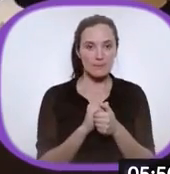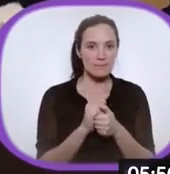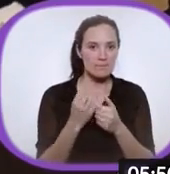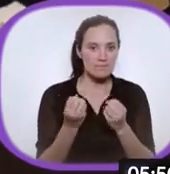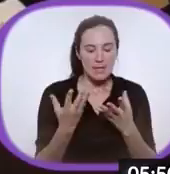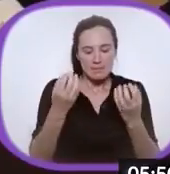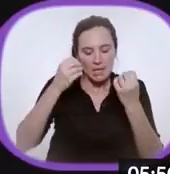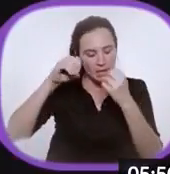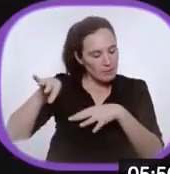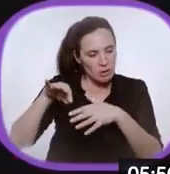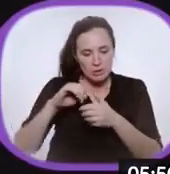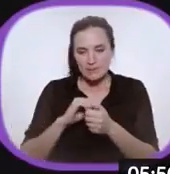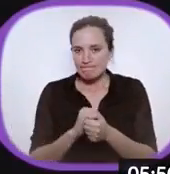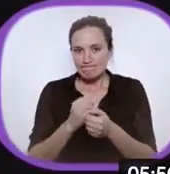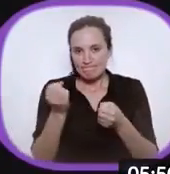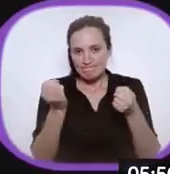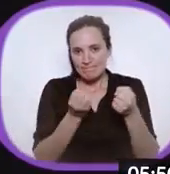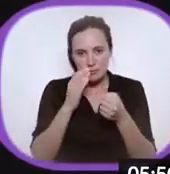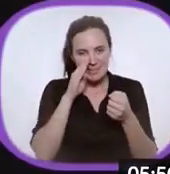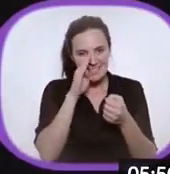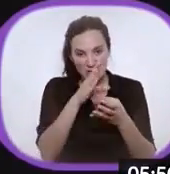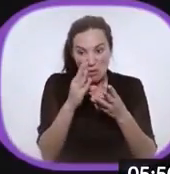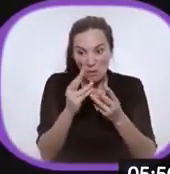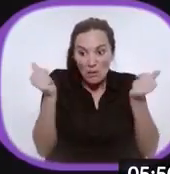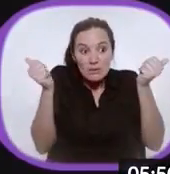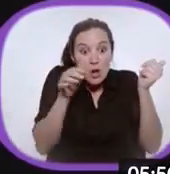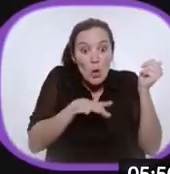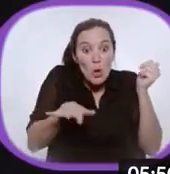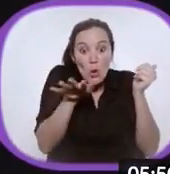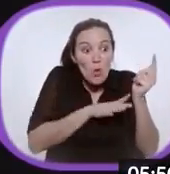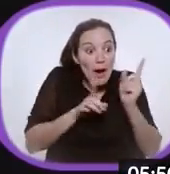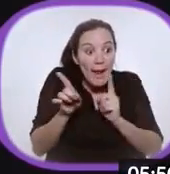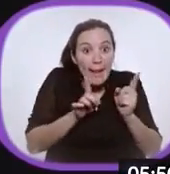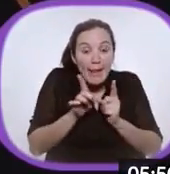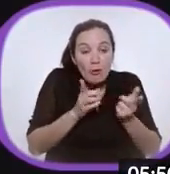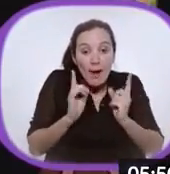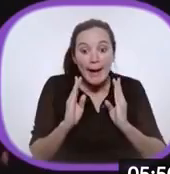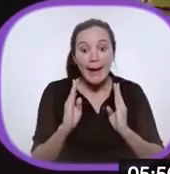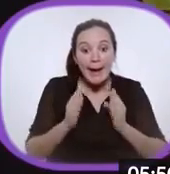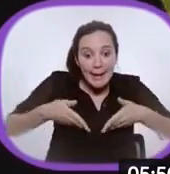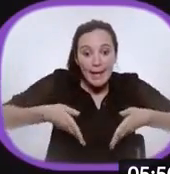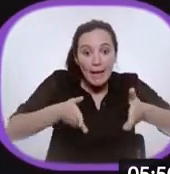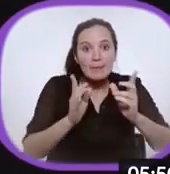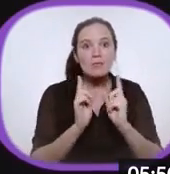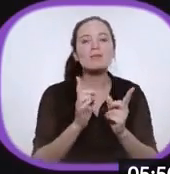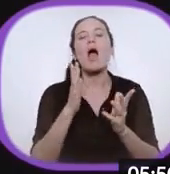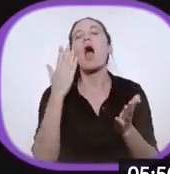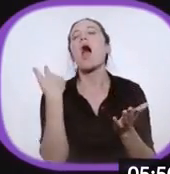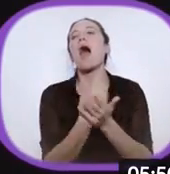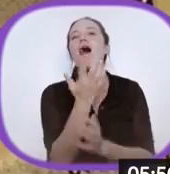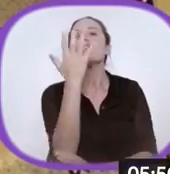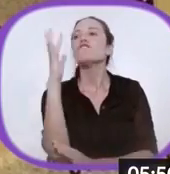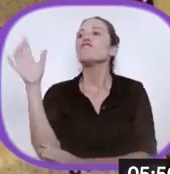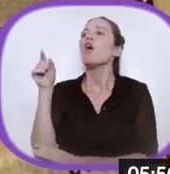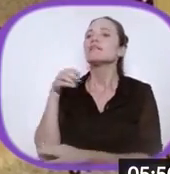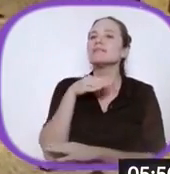Bien. Parece que lo perdimos. Parece que el sedán negro se desvaneció en algún lugar del camino. Esperen, tal vez entró en el bosque. Vamos